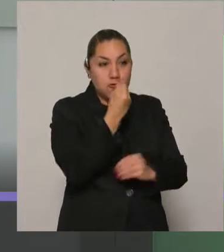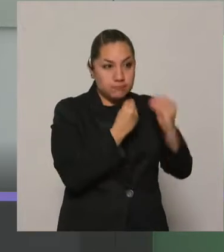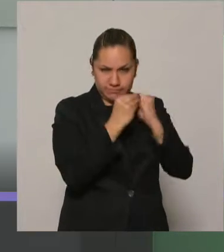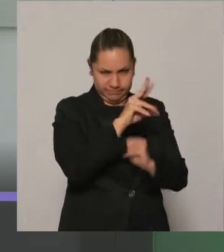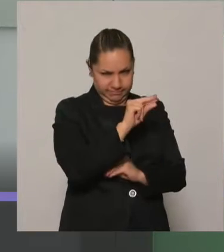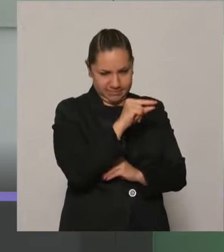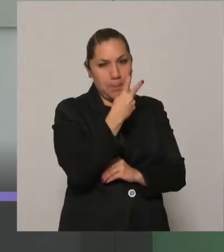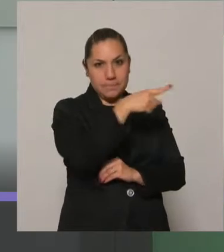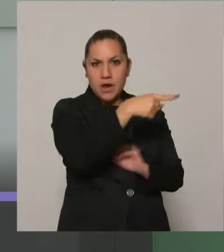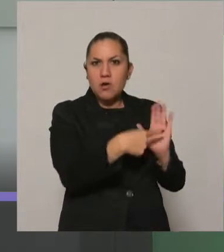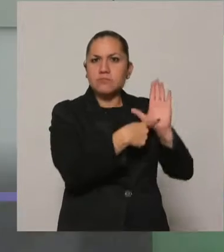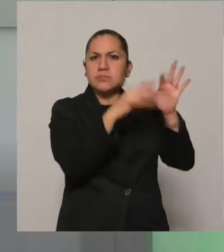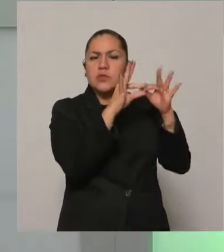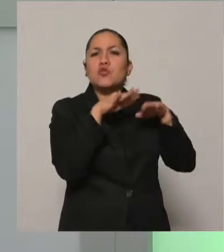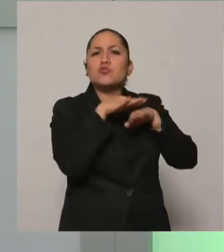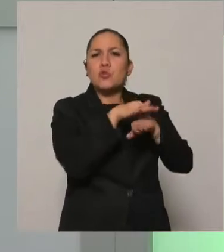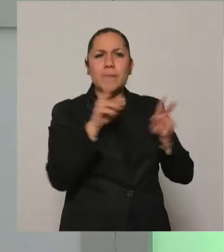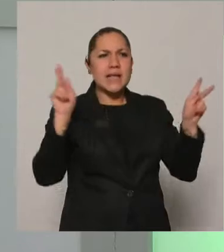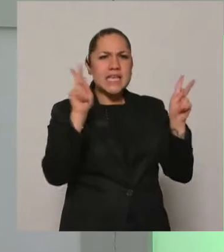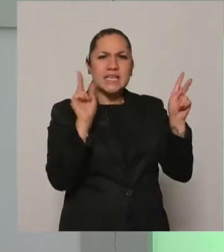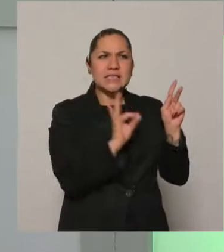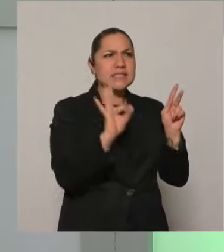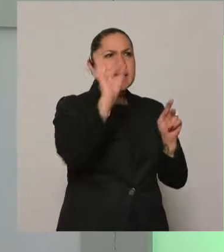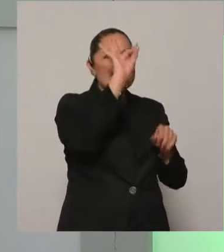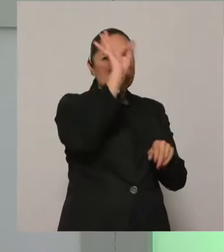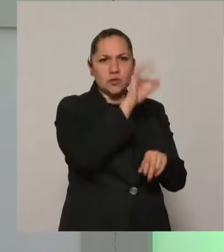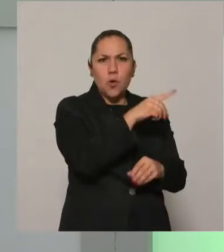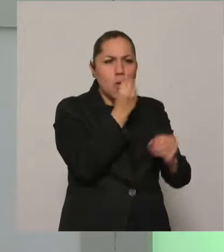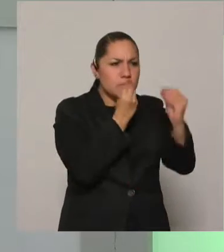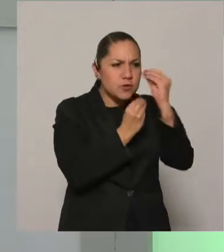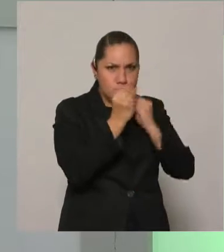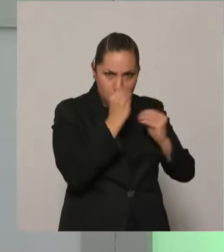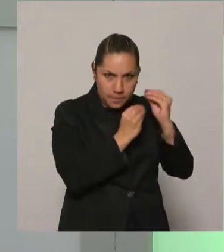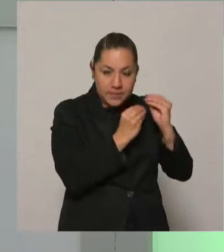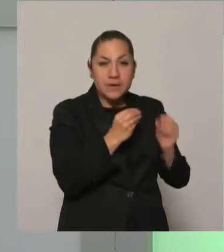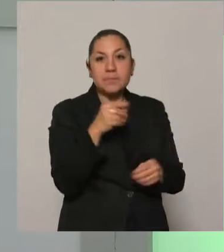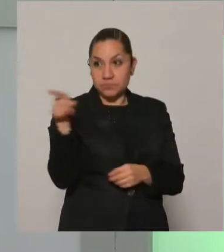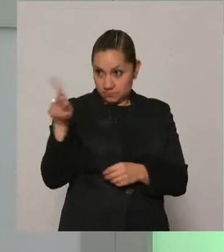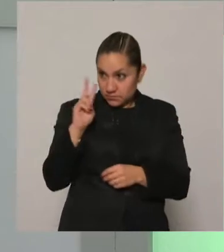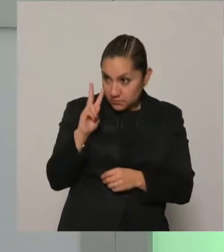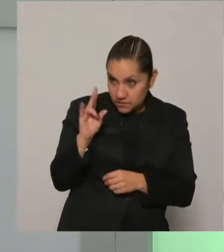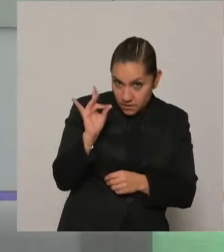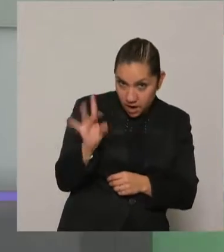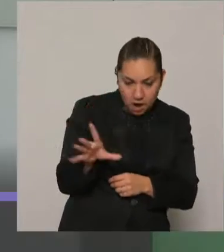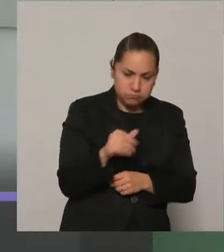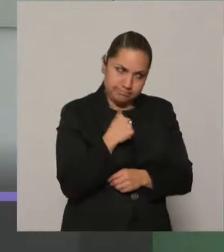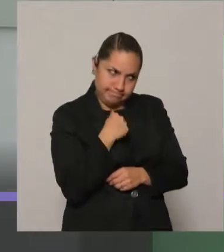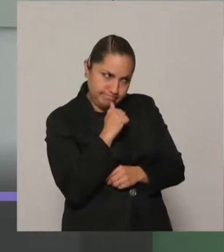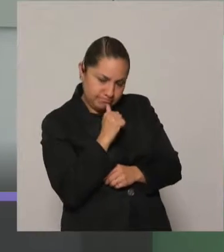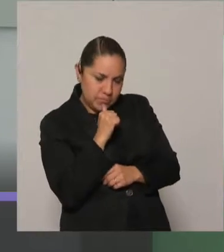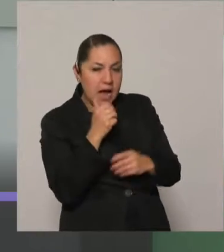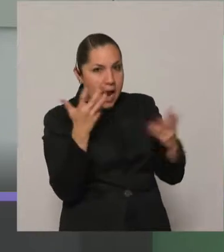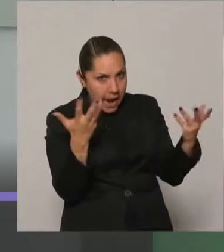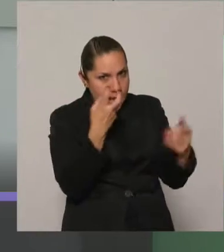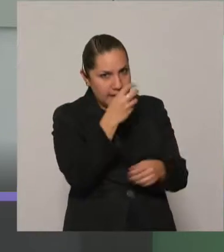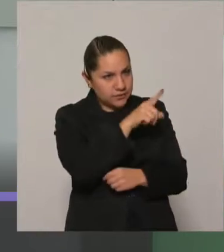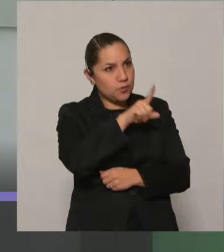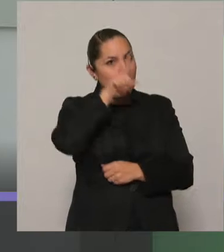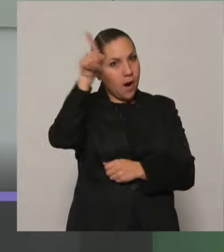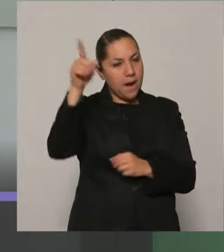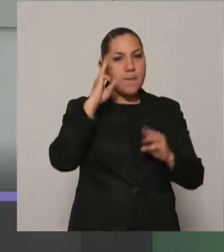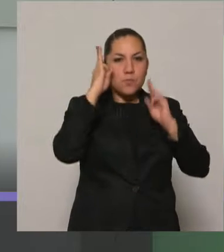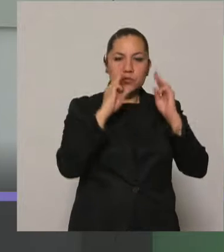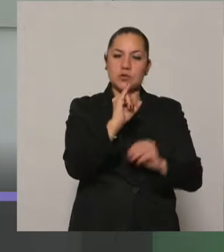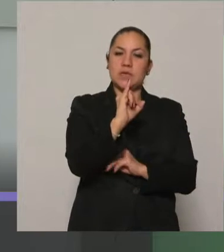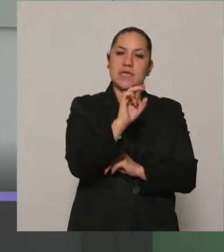¿La has visto o no? No. Esa está en el Museo de San Ildefonso, está hasta febrero, pero vale mucho la pena que nuestros amigos que vienen